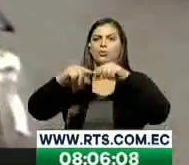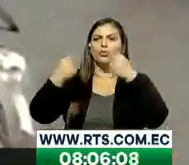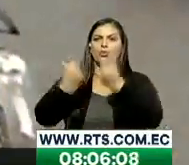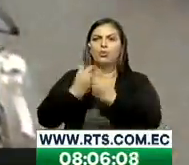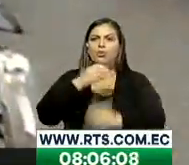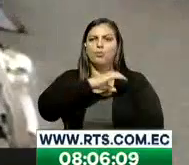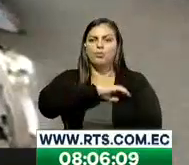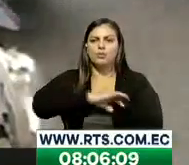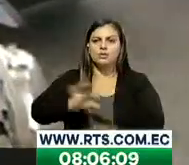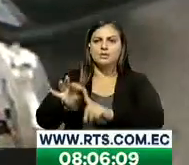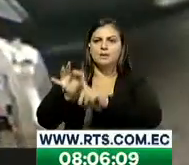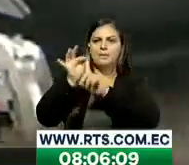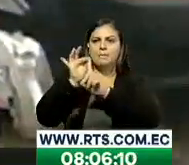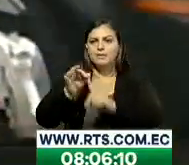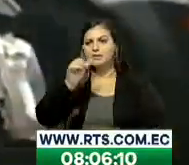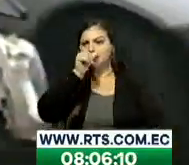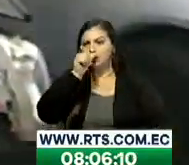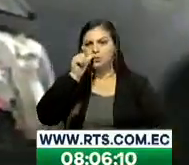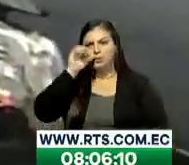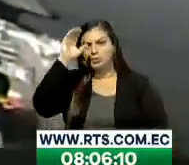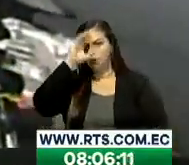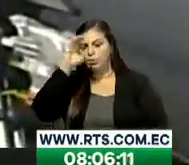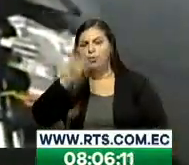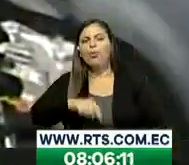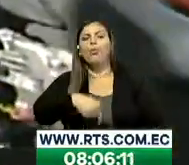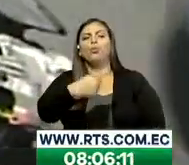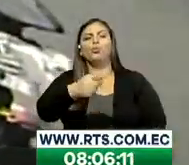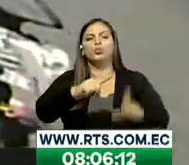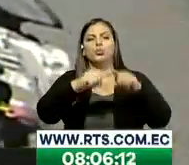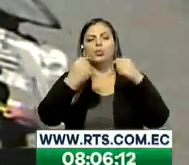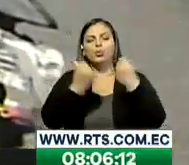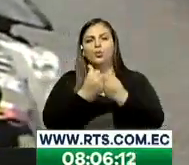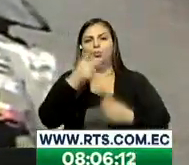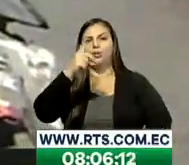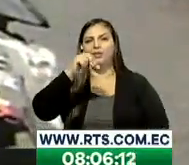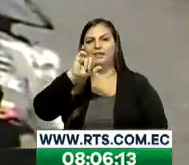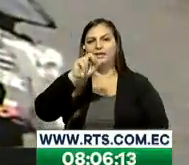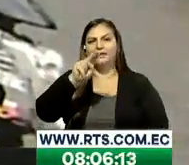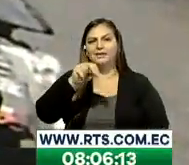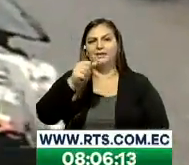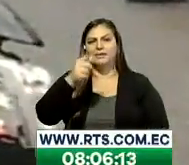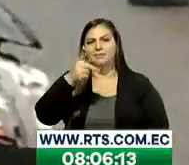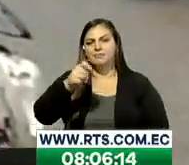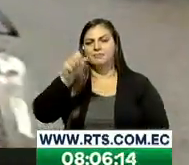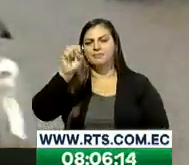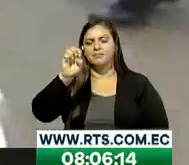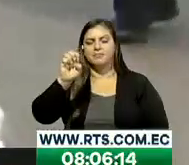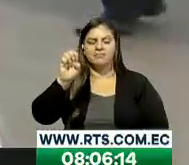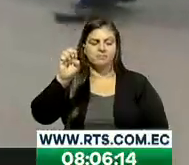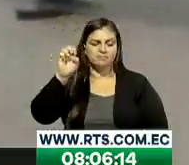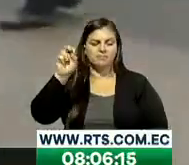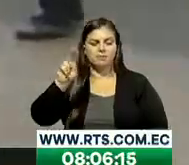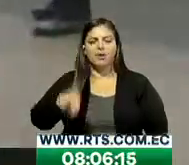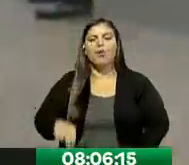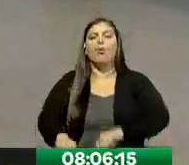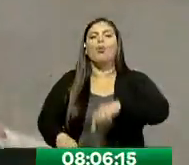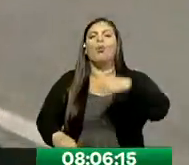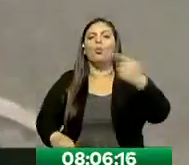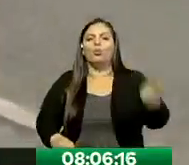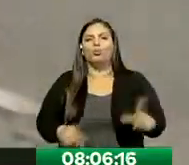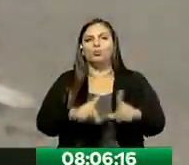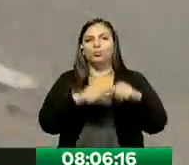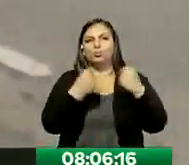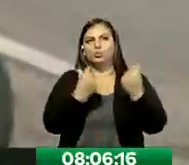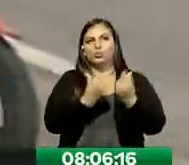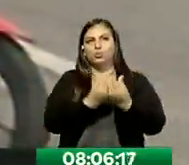Dirección Antinarcóticos, la Policía Judicial, la DINAPEN, son unidades especializadas que están aquí para justamente